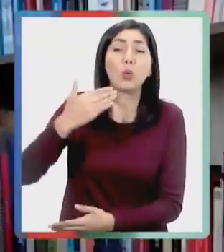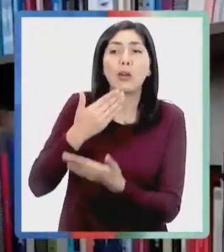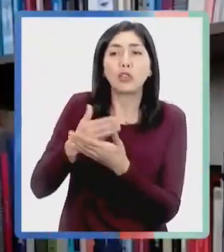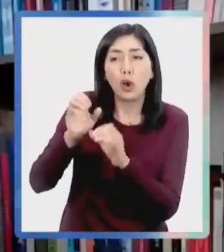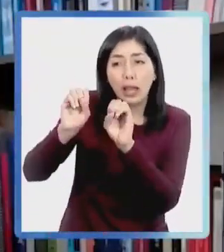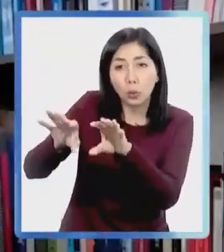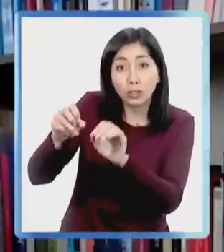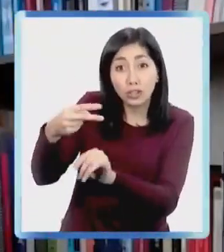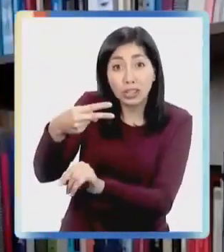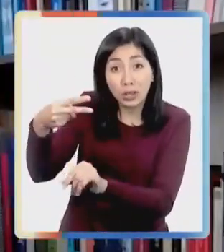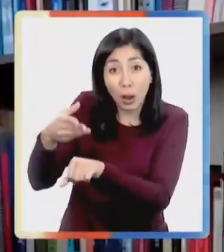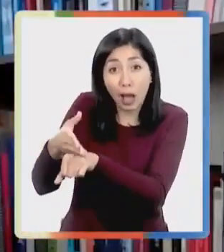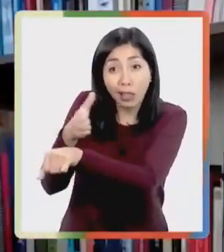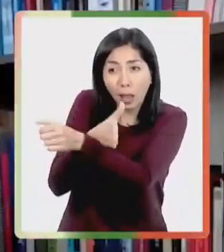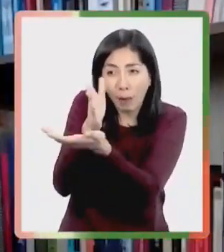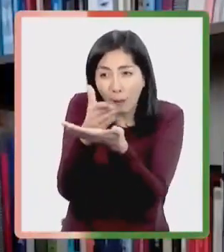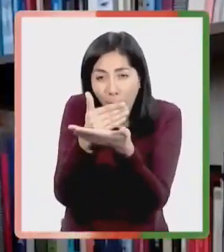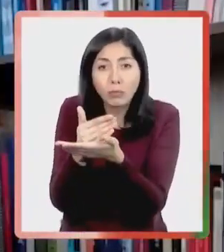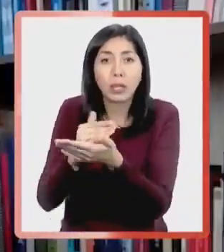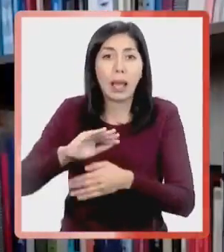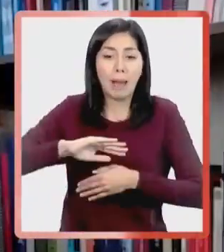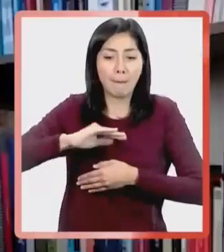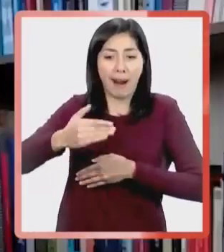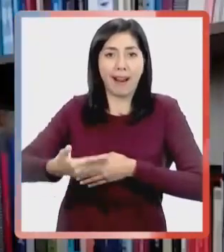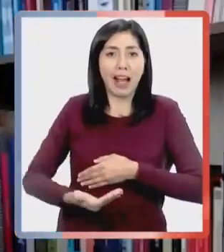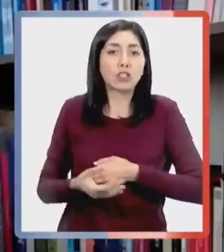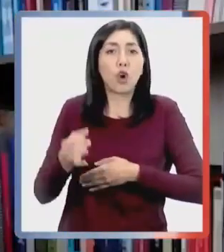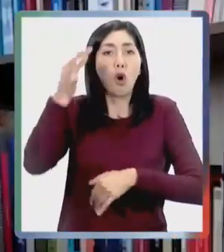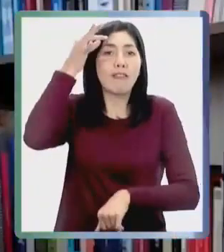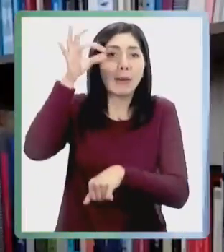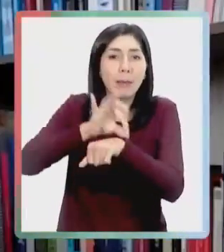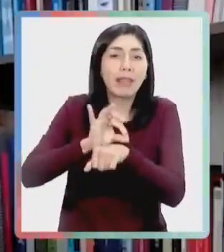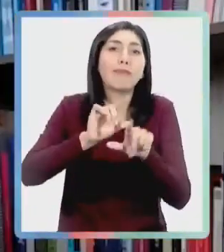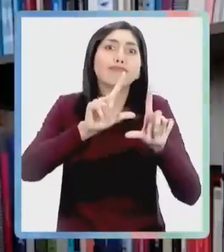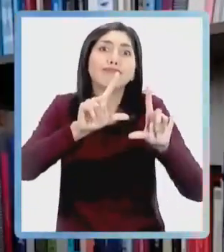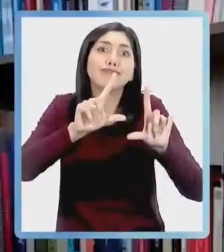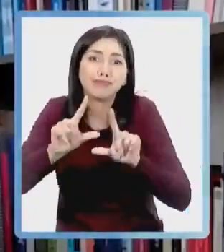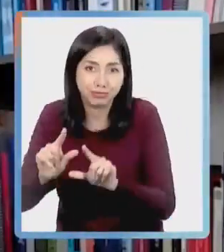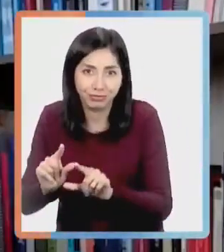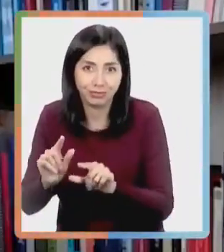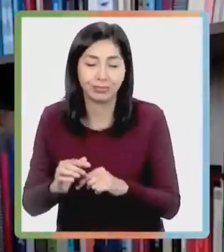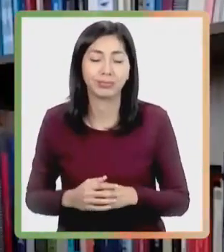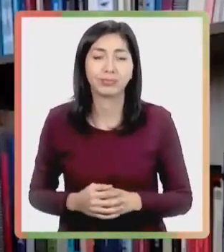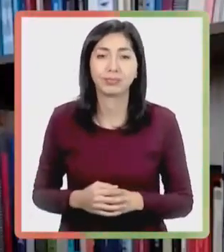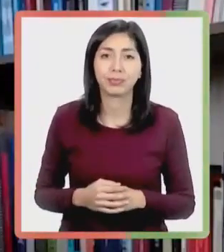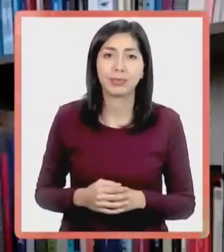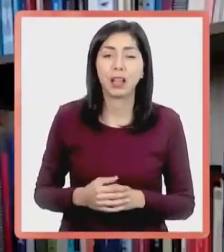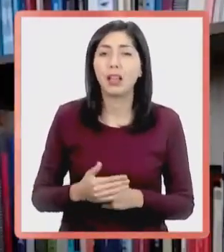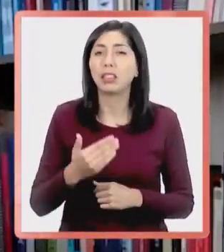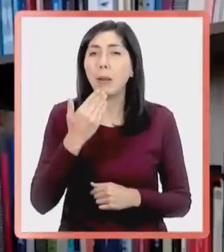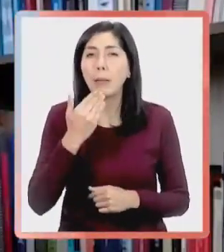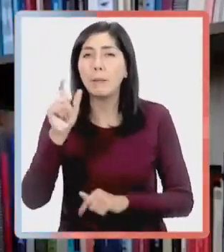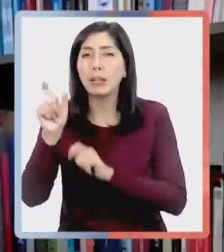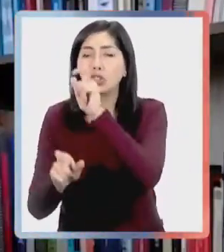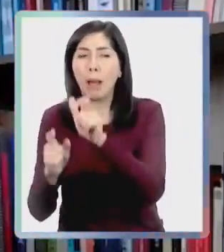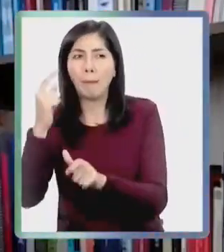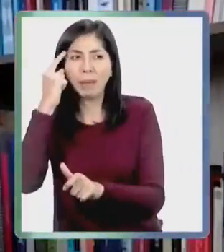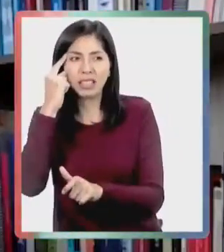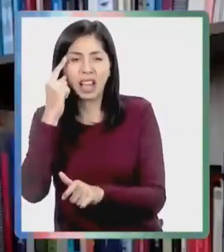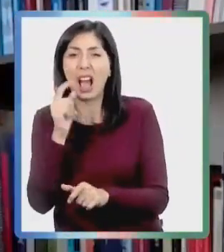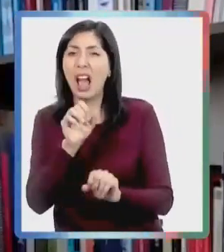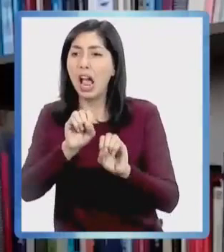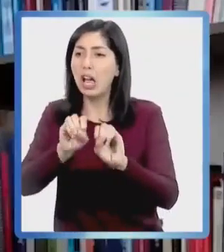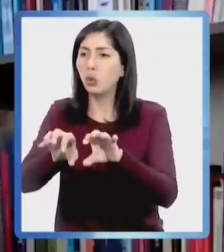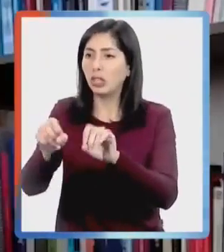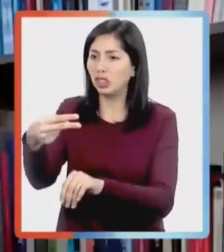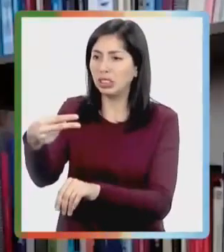los embarazos no planificados y reduce la tasa de contagio e infección de transmisión sexual. Y no adelanta, porque este es el típico miedo, no